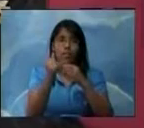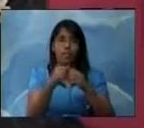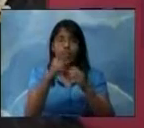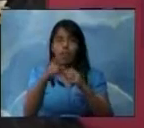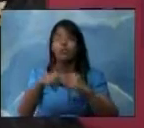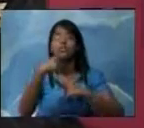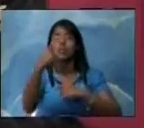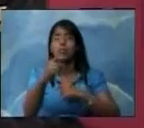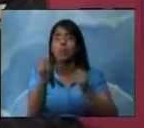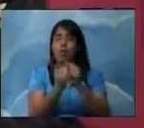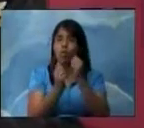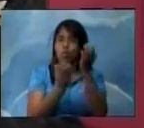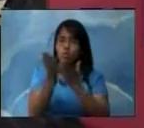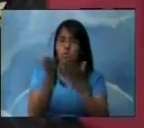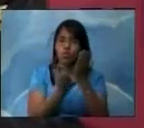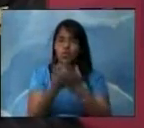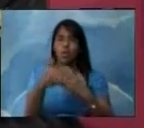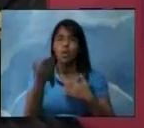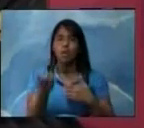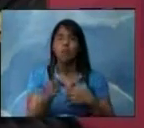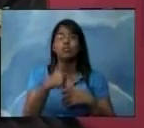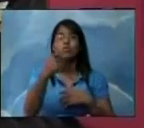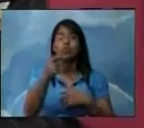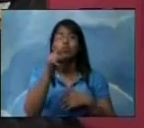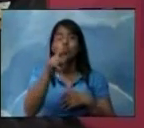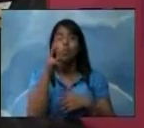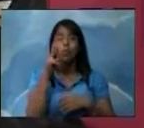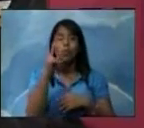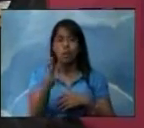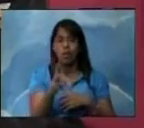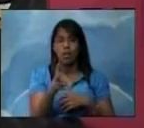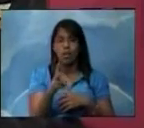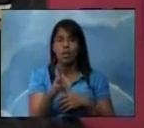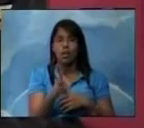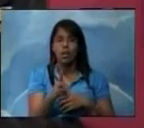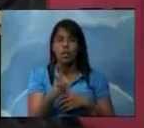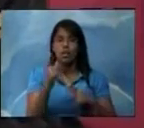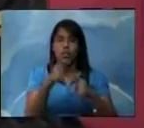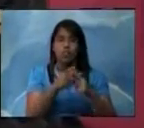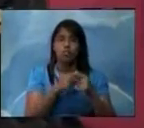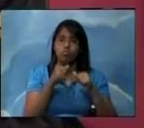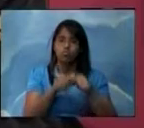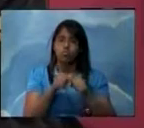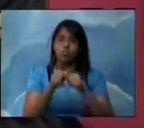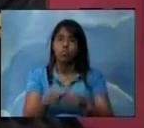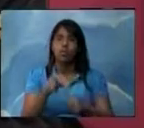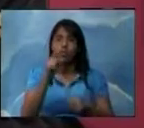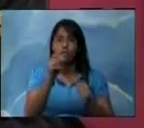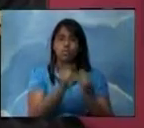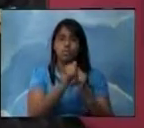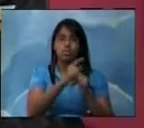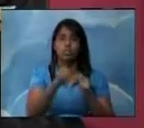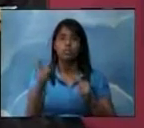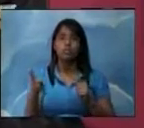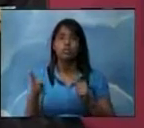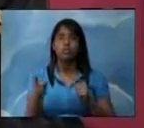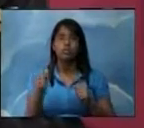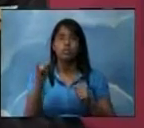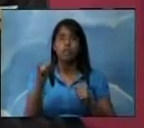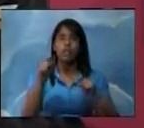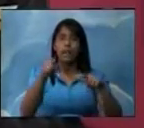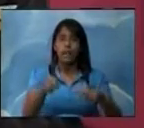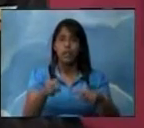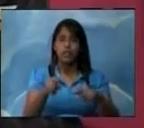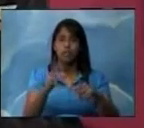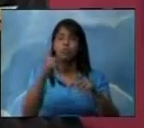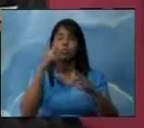haz después con tu siervo según veas. Consistió pues con ellos en